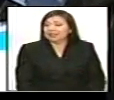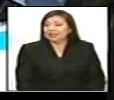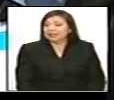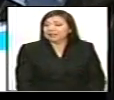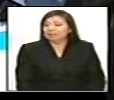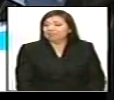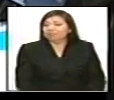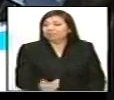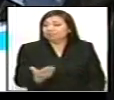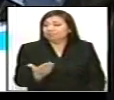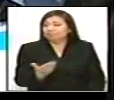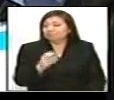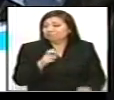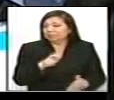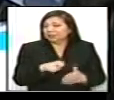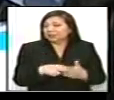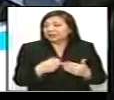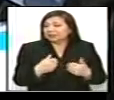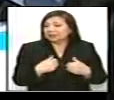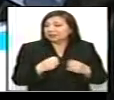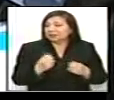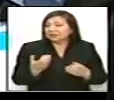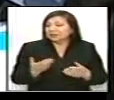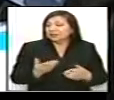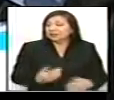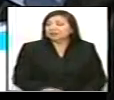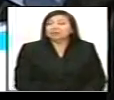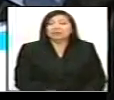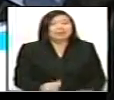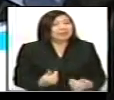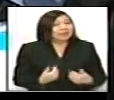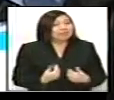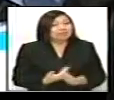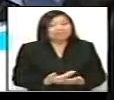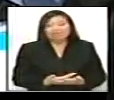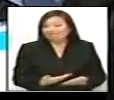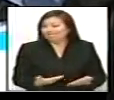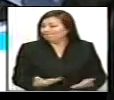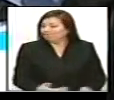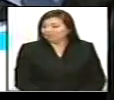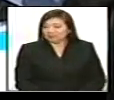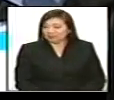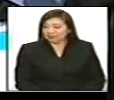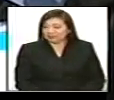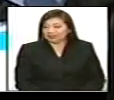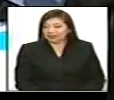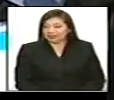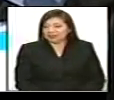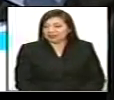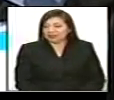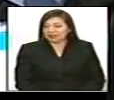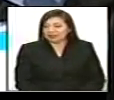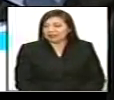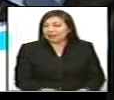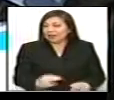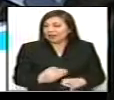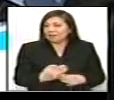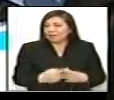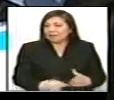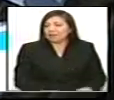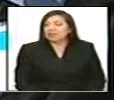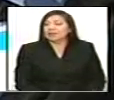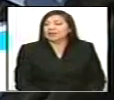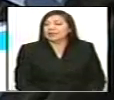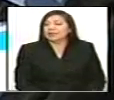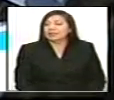el pequeño minero que tiene concesión, que no tiene concesión, el que la tipología de la